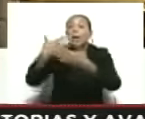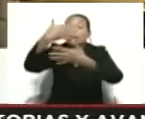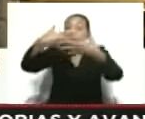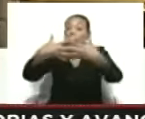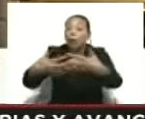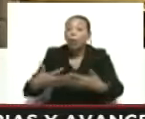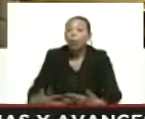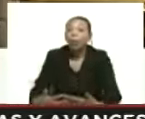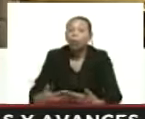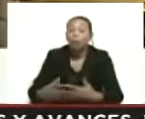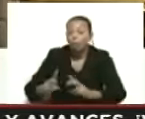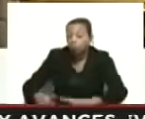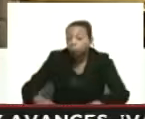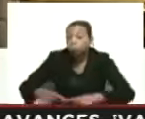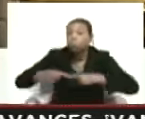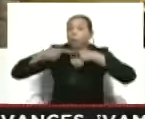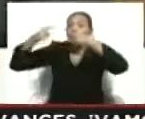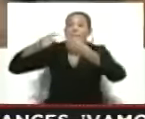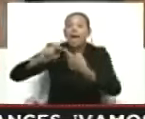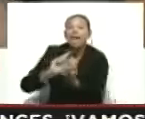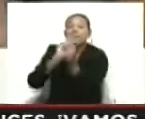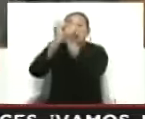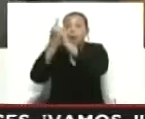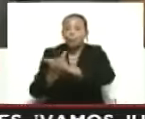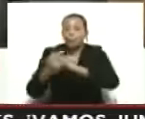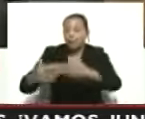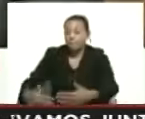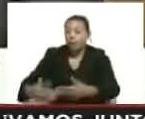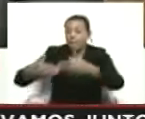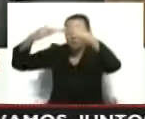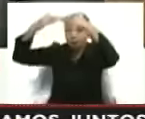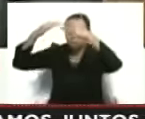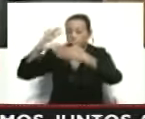inverso en que fueron presentadas.